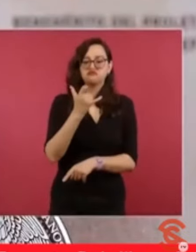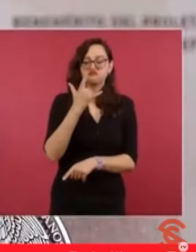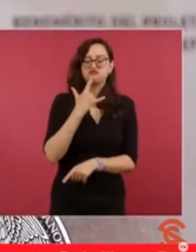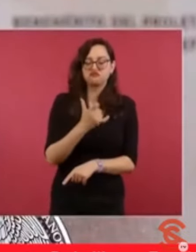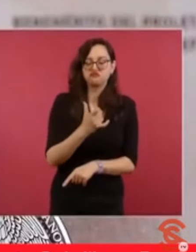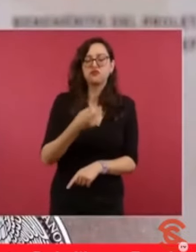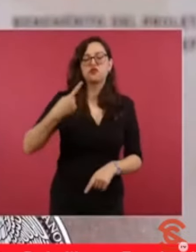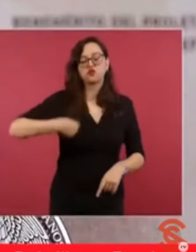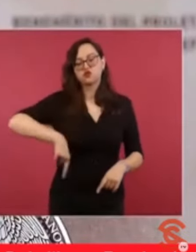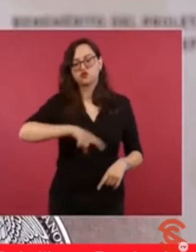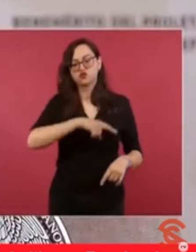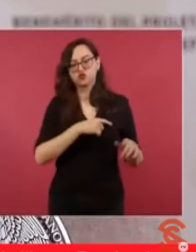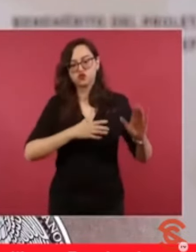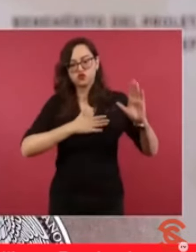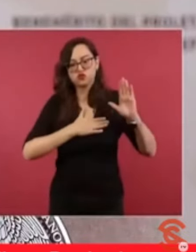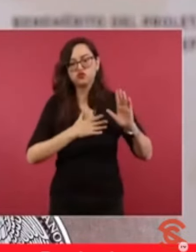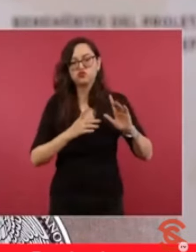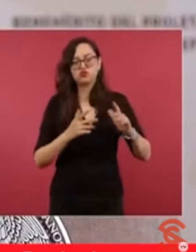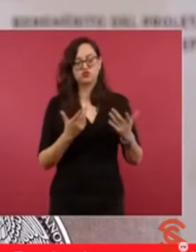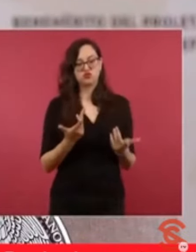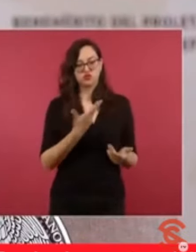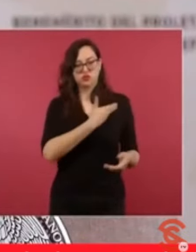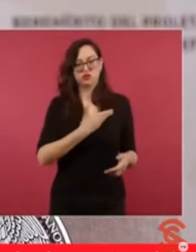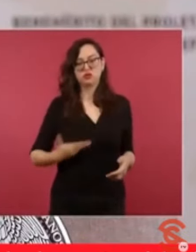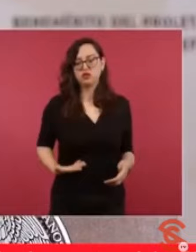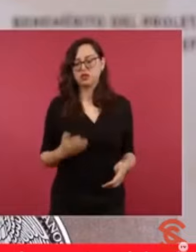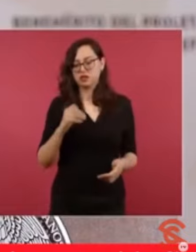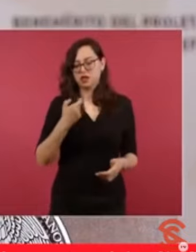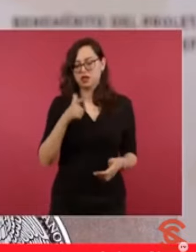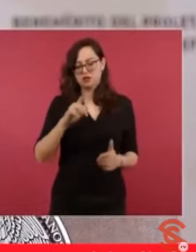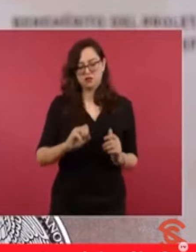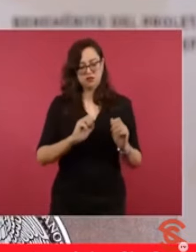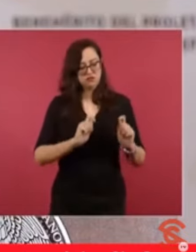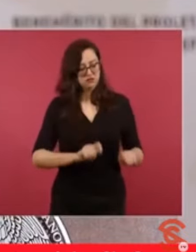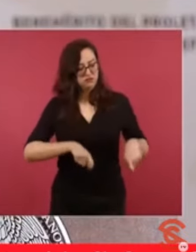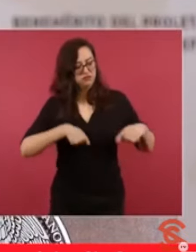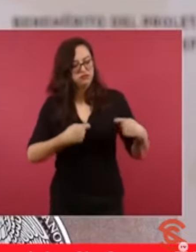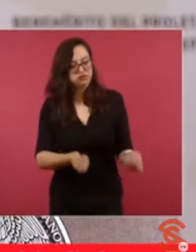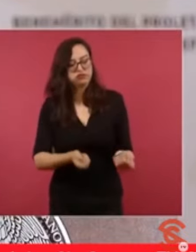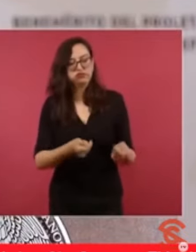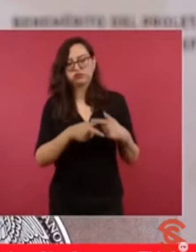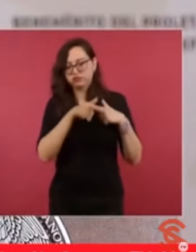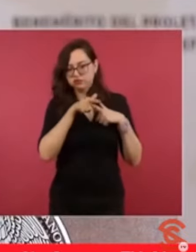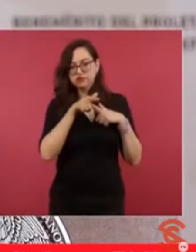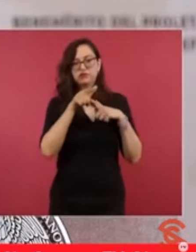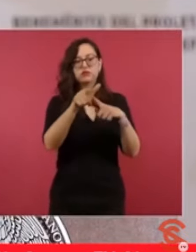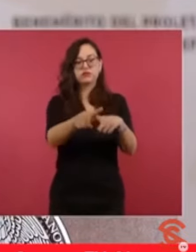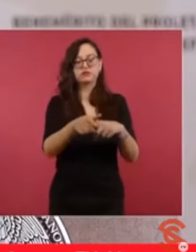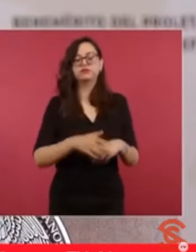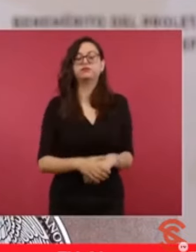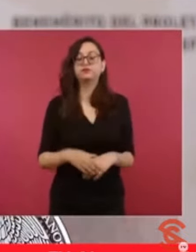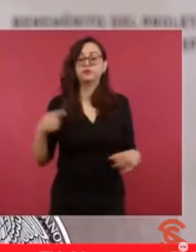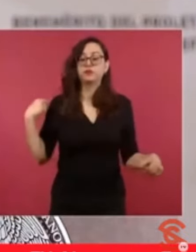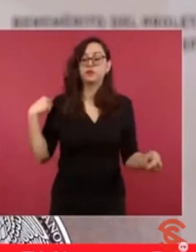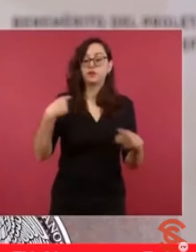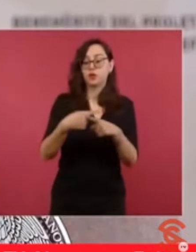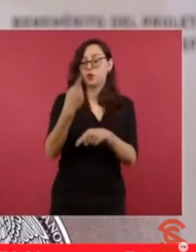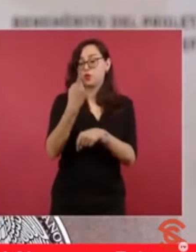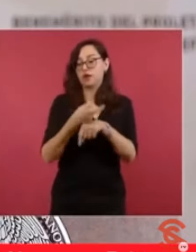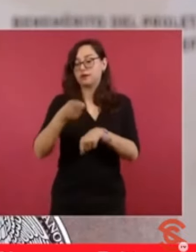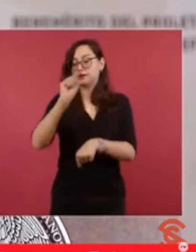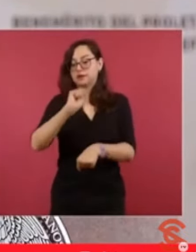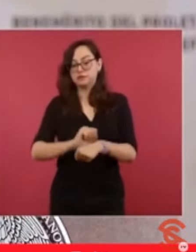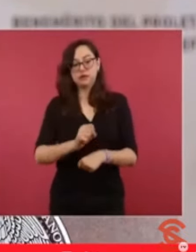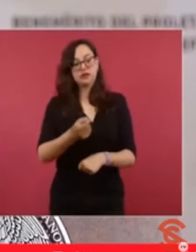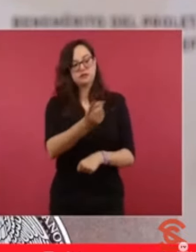ha y el legado del presidente Andrés Manuel López Obrador. Esta es la sección Quiénes quieren las mentiras de la semana y vamos a